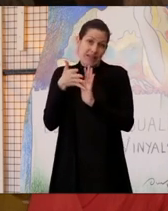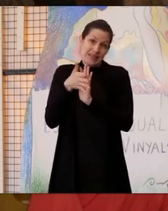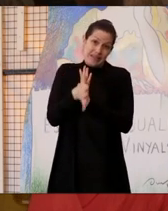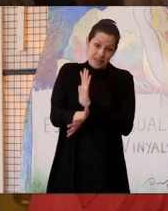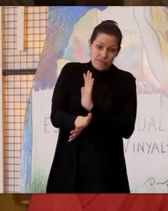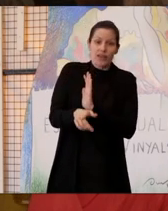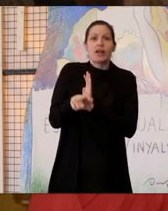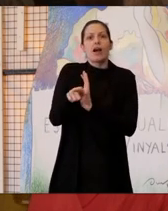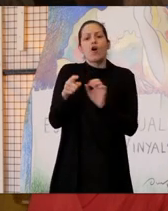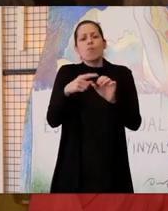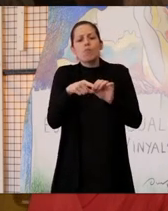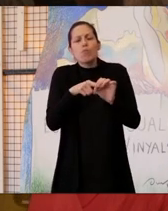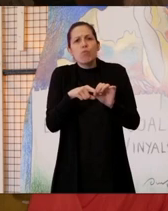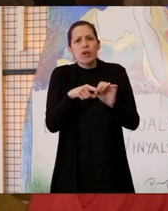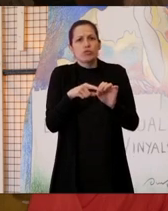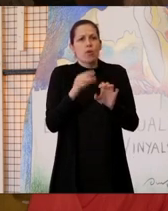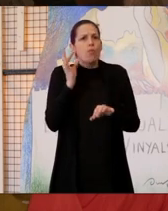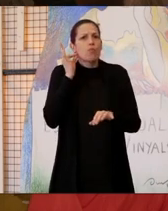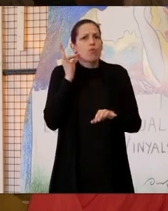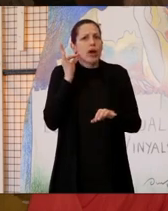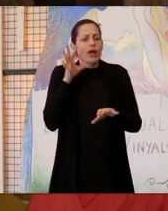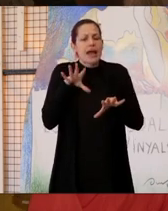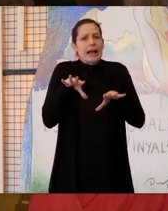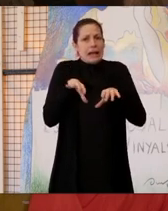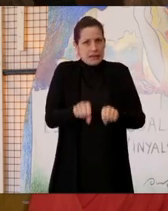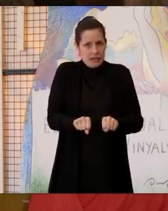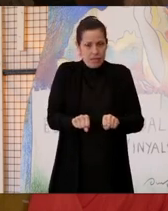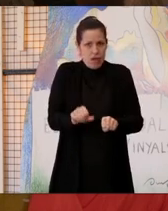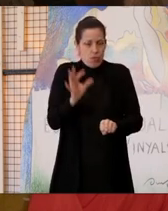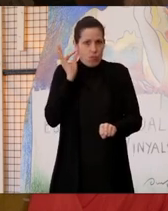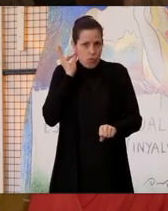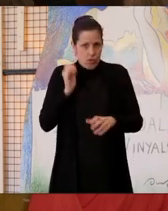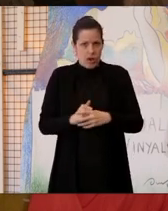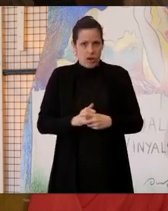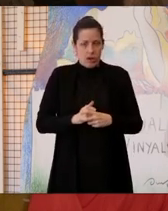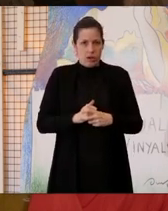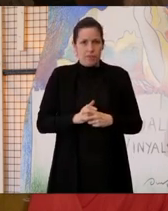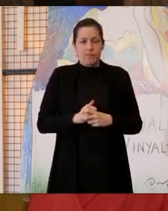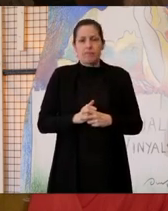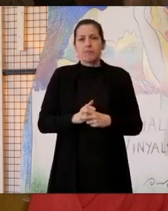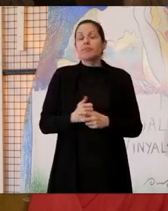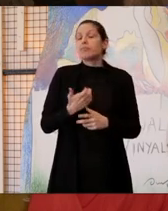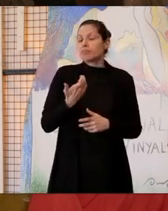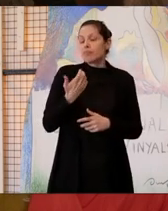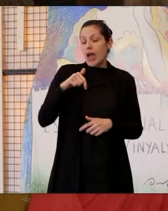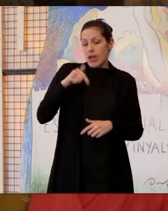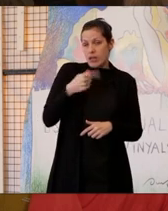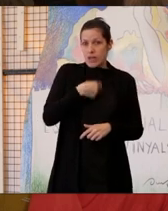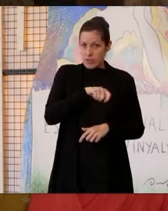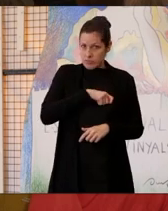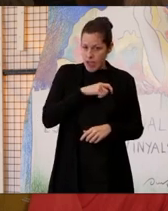de poder o responsabilidad esto en política ya se hace en España la ley electoral